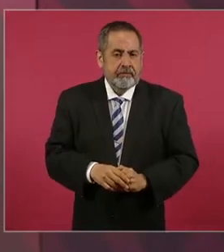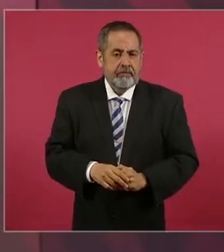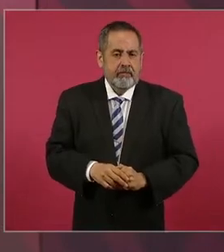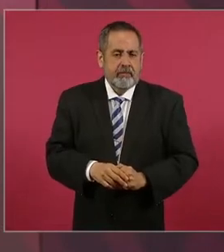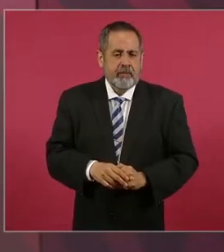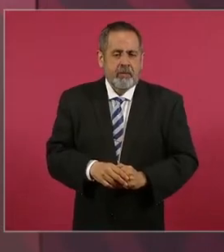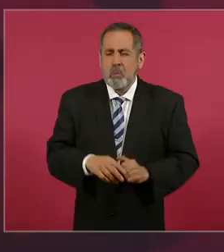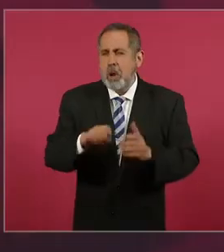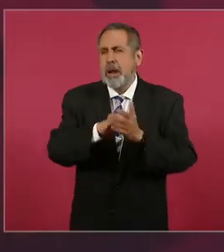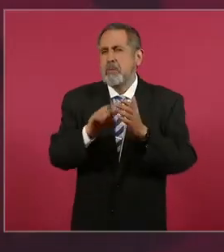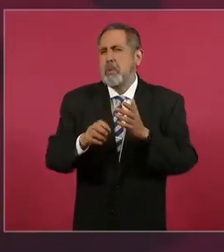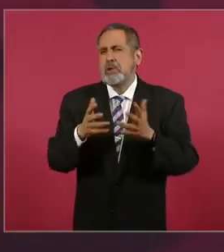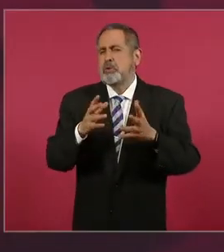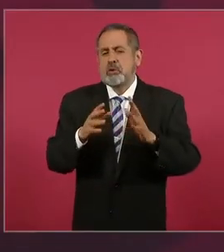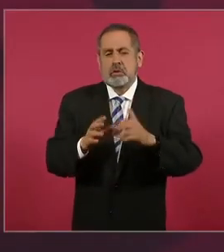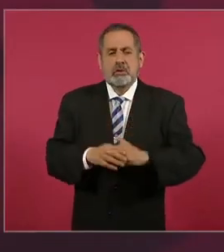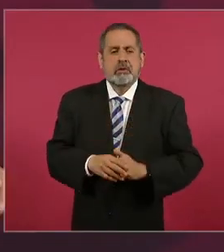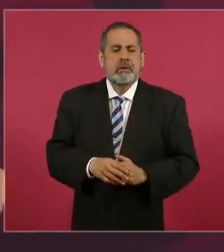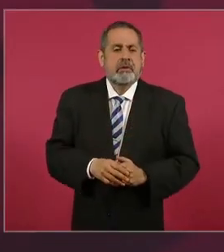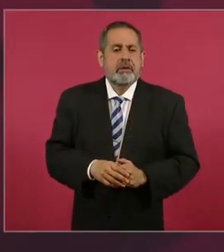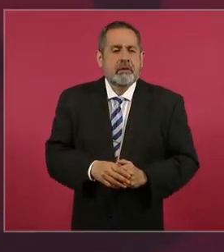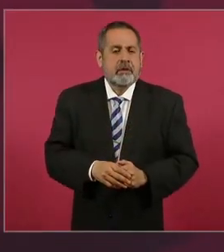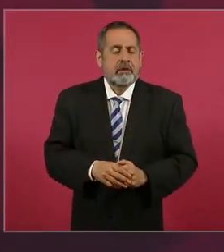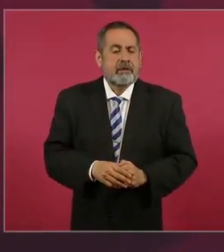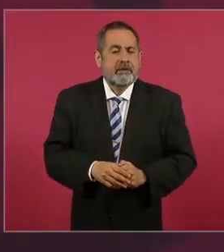de manera muy clara, no hay